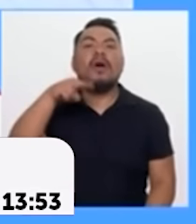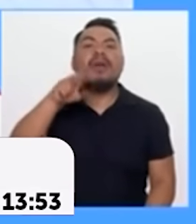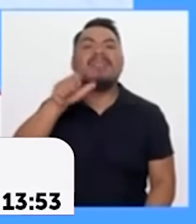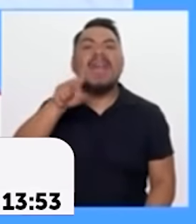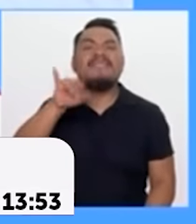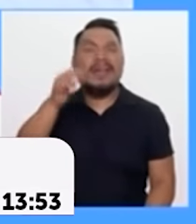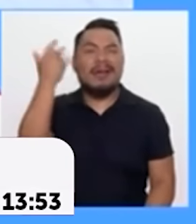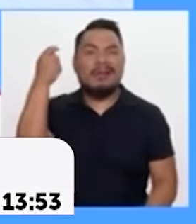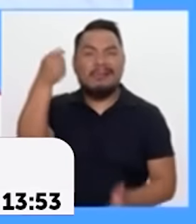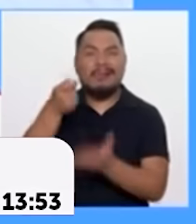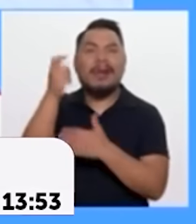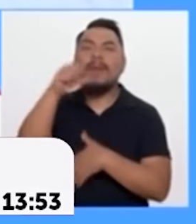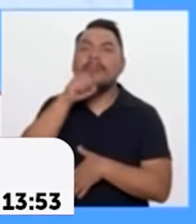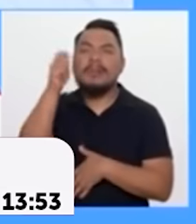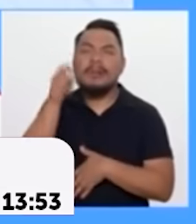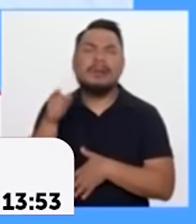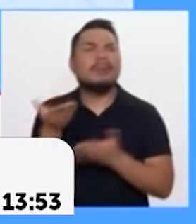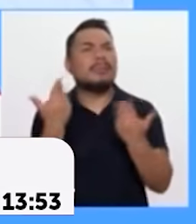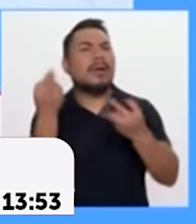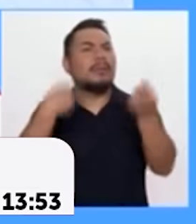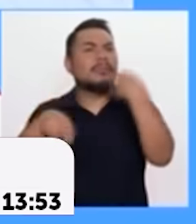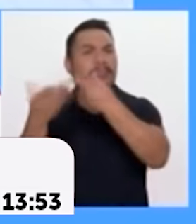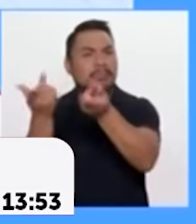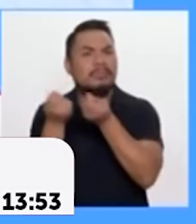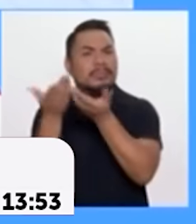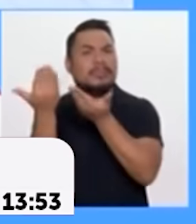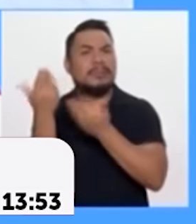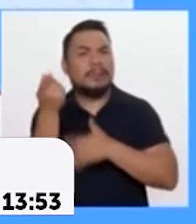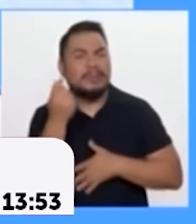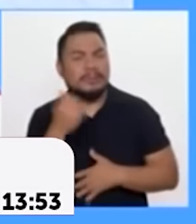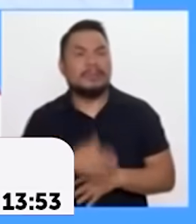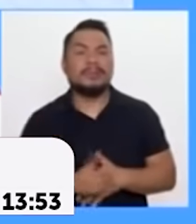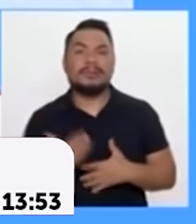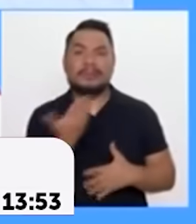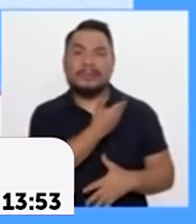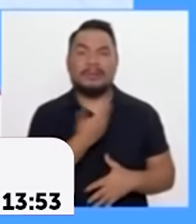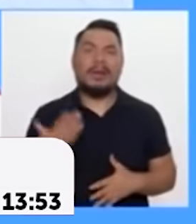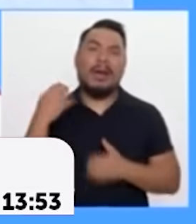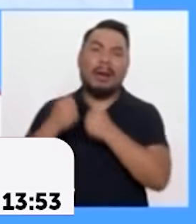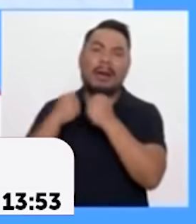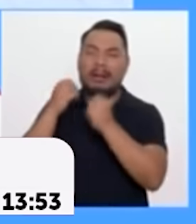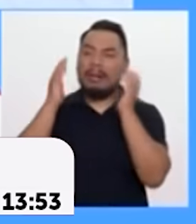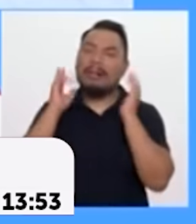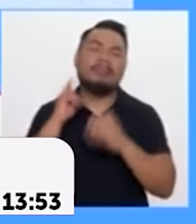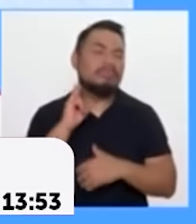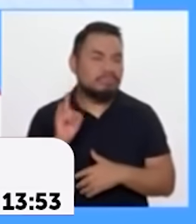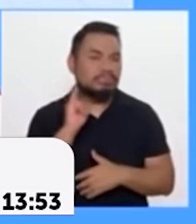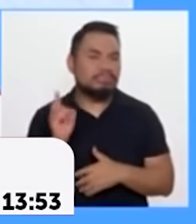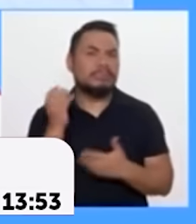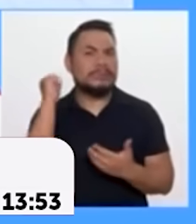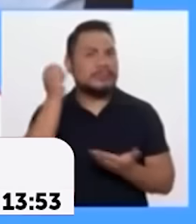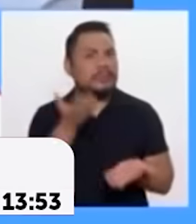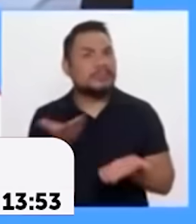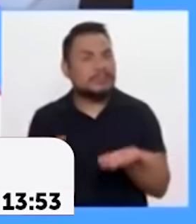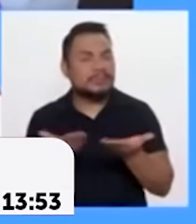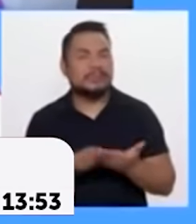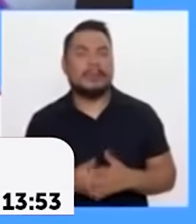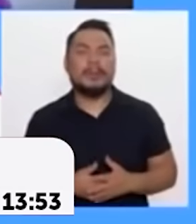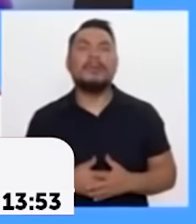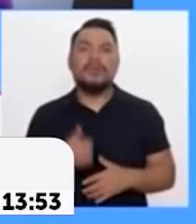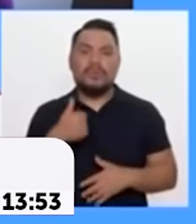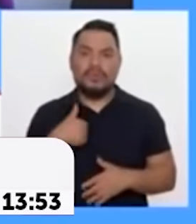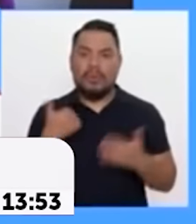justa de sus contribuciones sin que el Estado haya reconocido ese derecho. Este